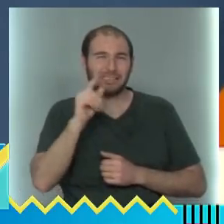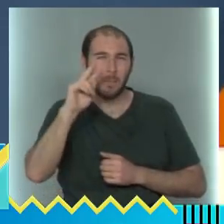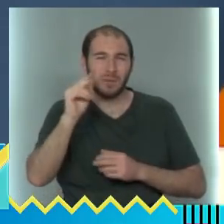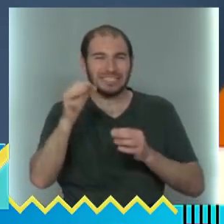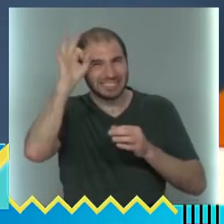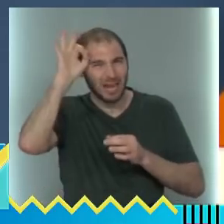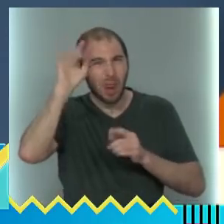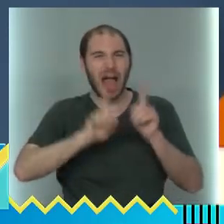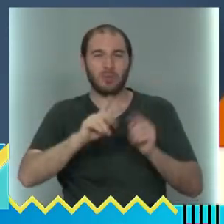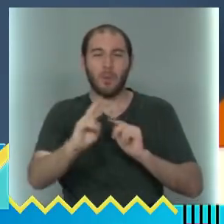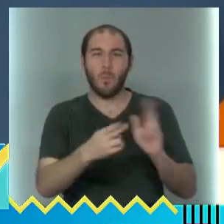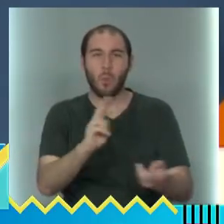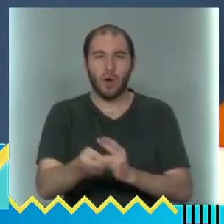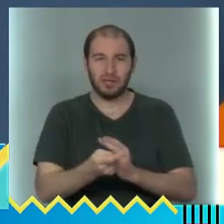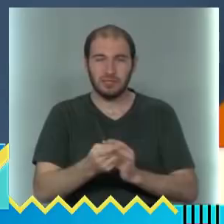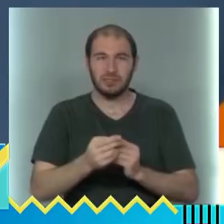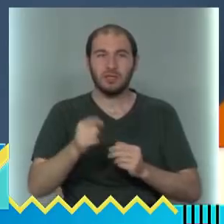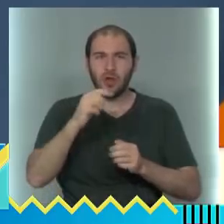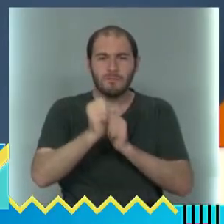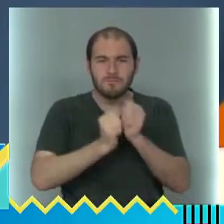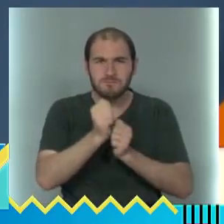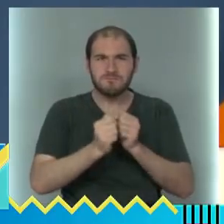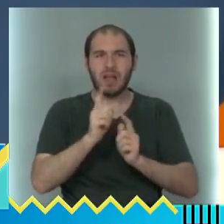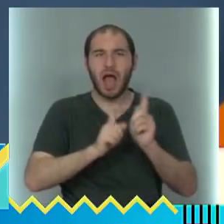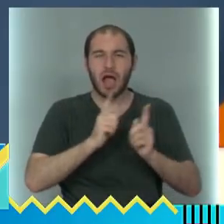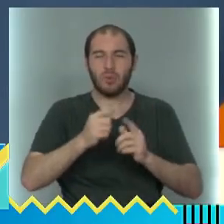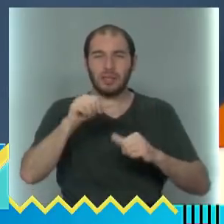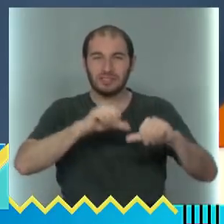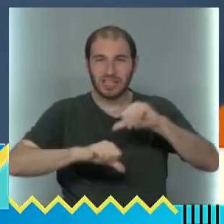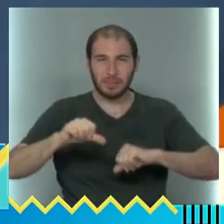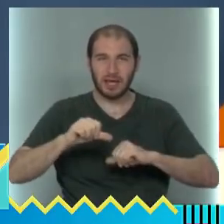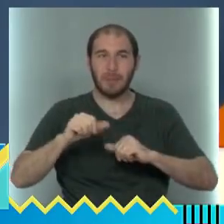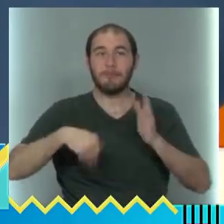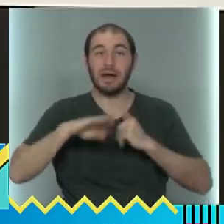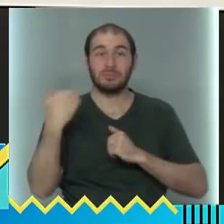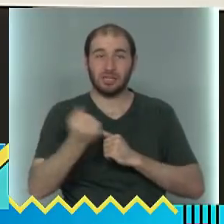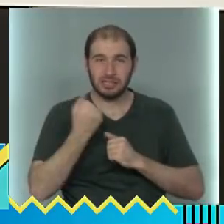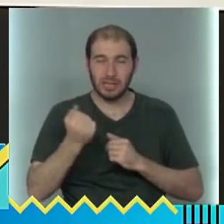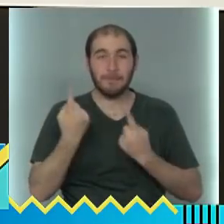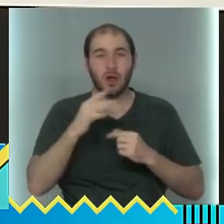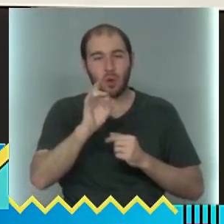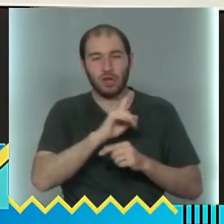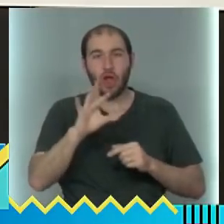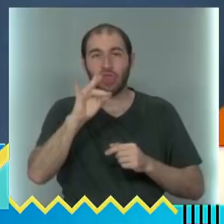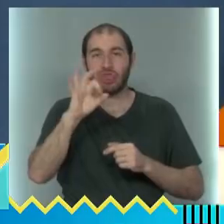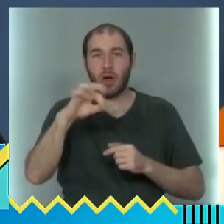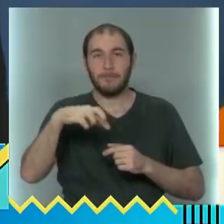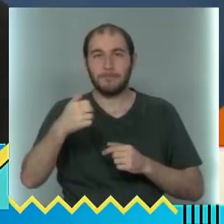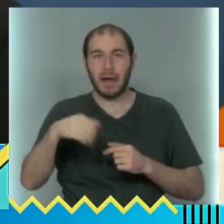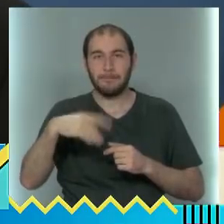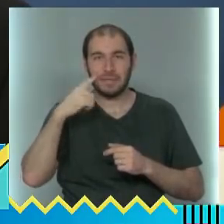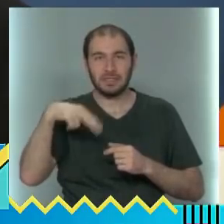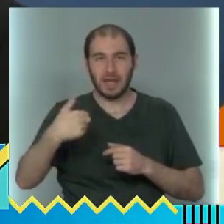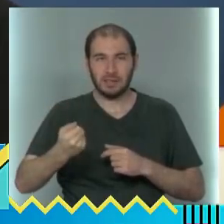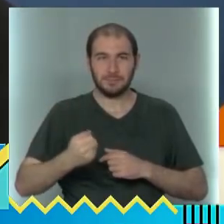algunas células que producen ciertas sustancias, entre ellas la más importante, pero no la única, es la dopamina.